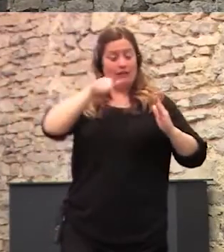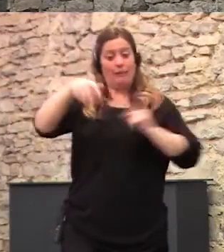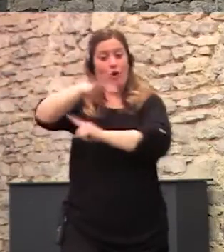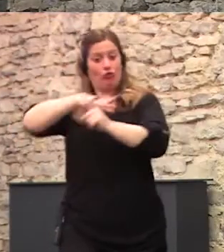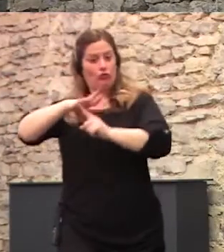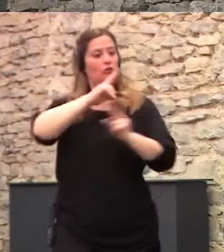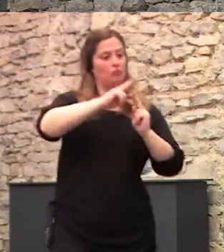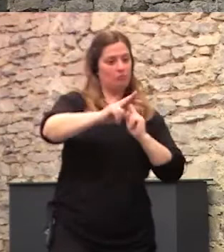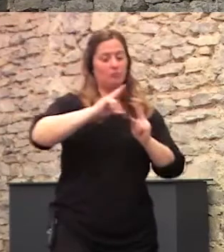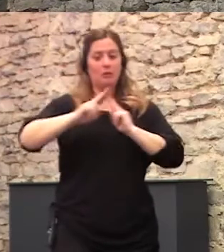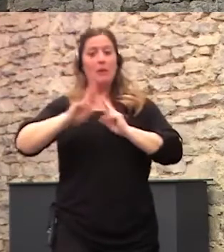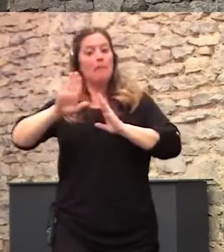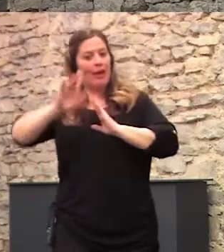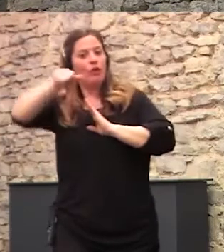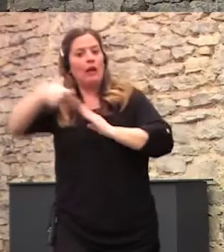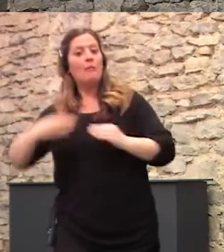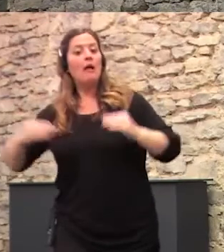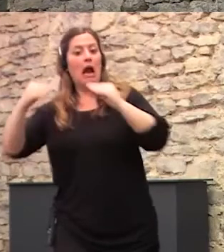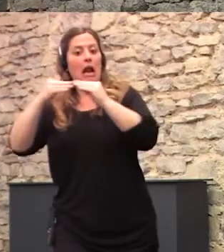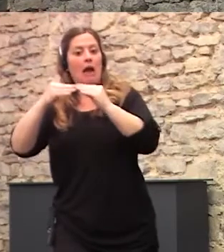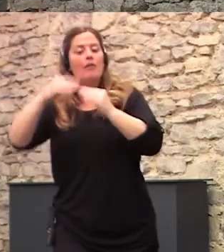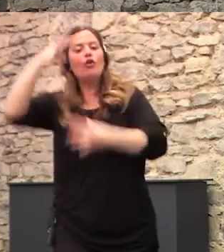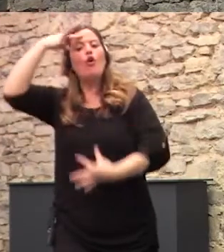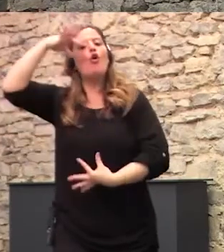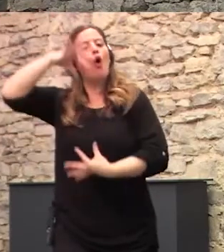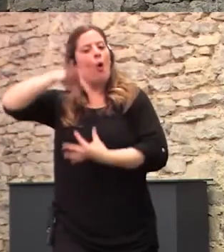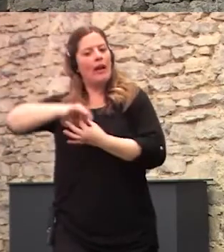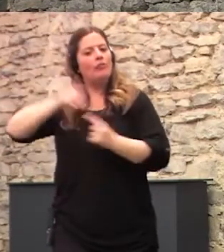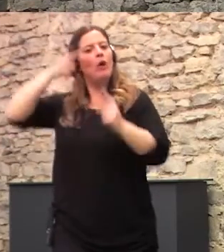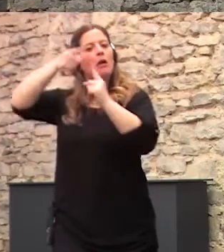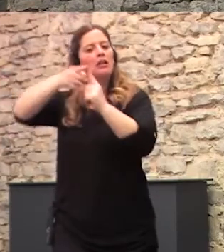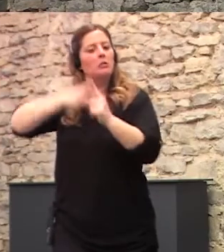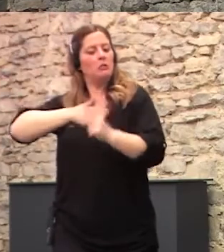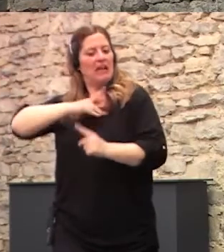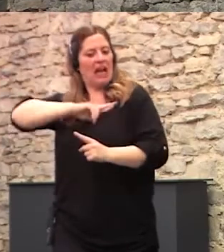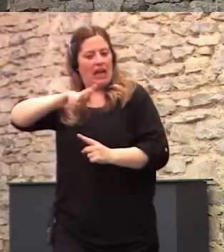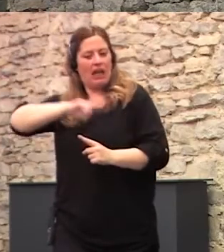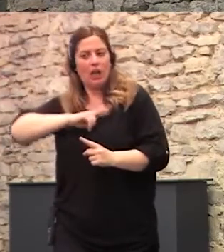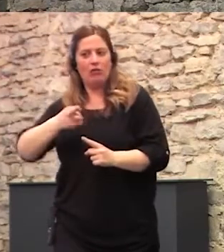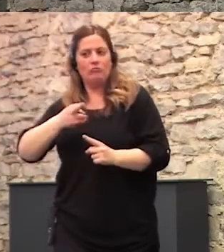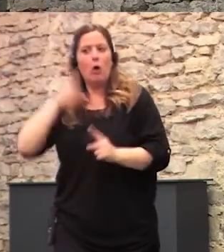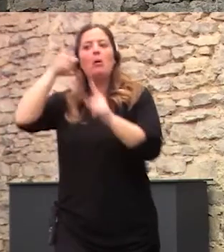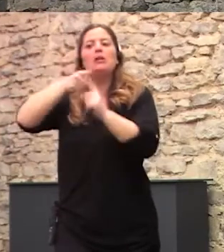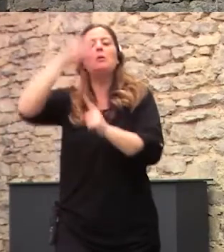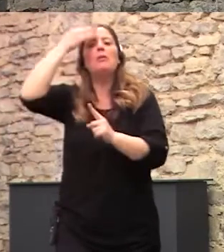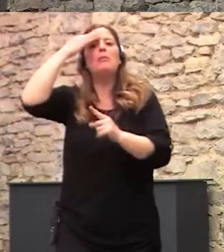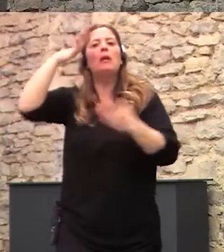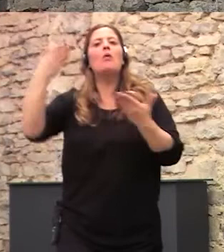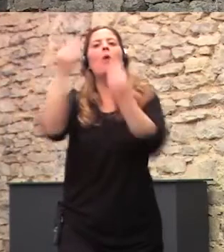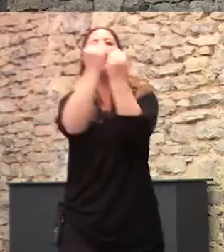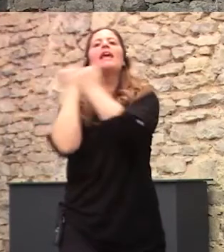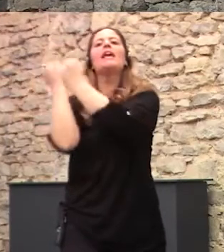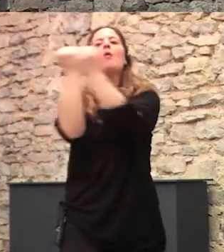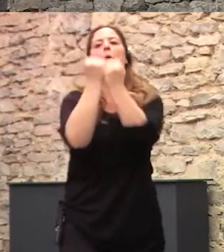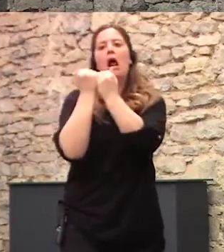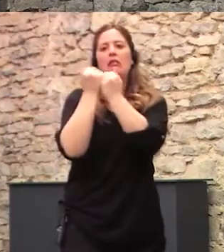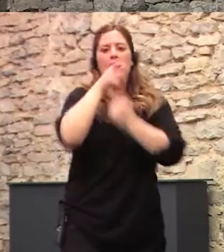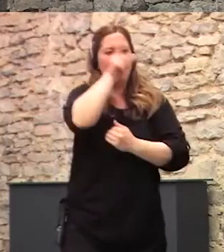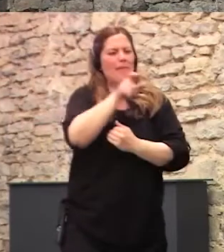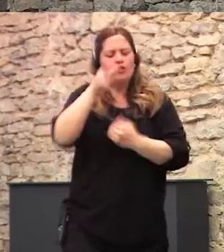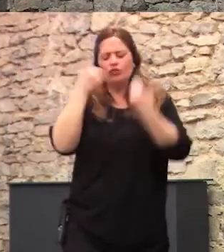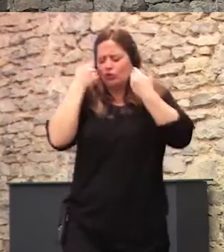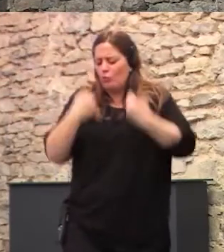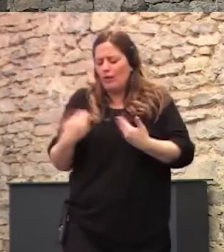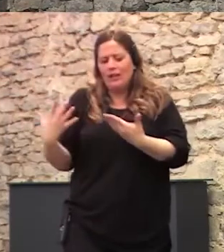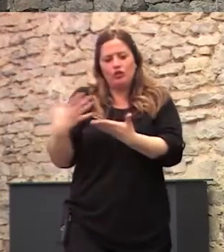otro lado ser coherente con sus objetivos, que el objetivo principal es la igualdad entre todos los seres humanos